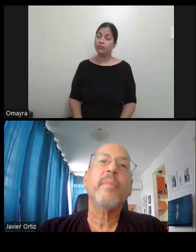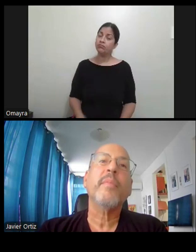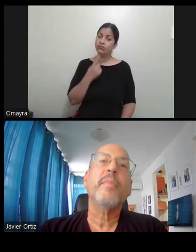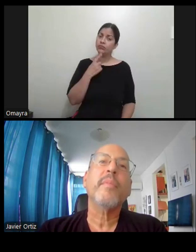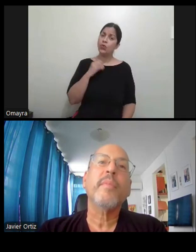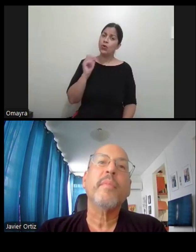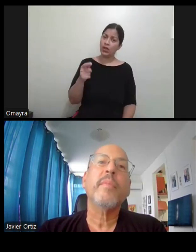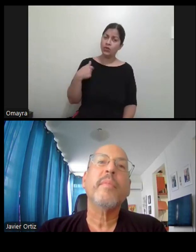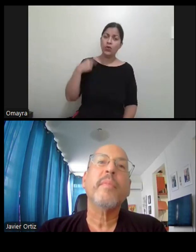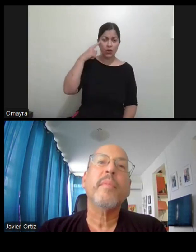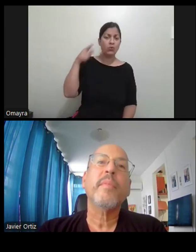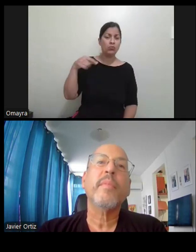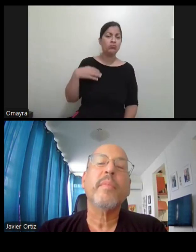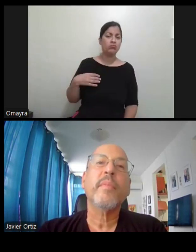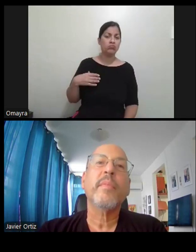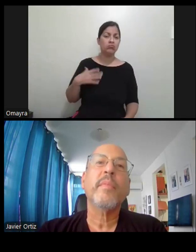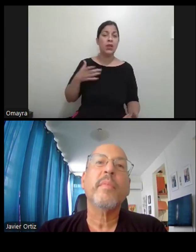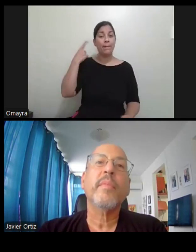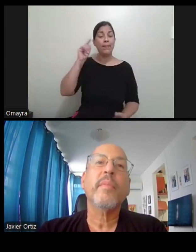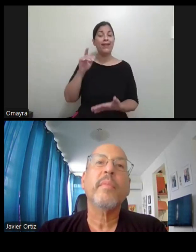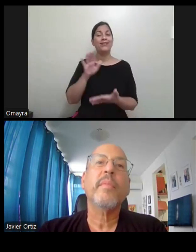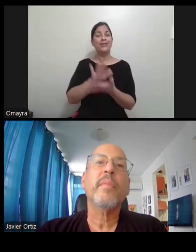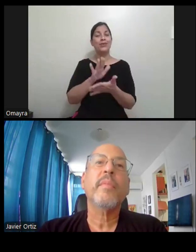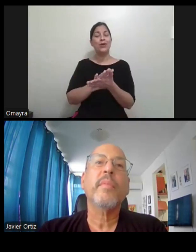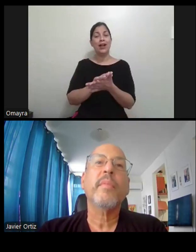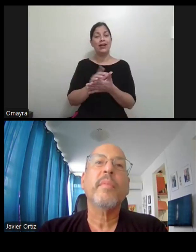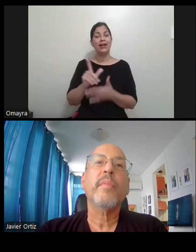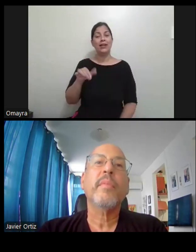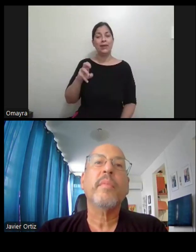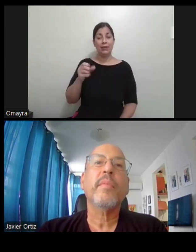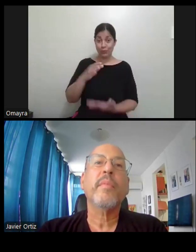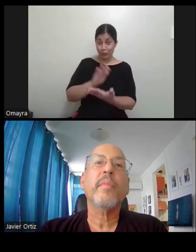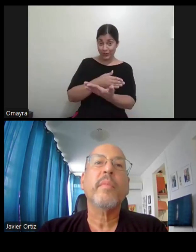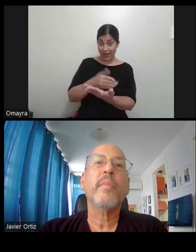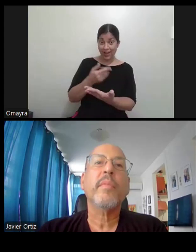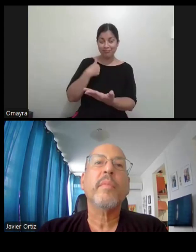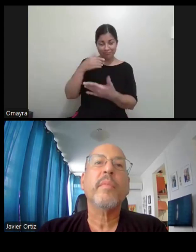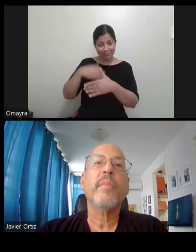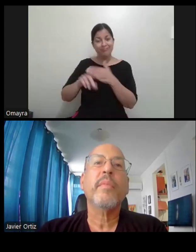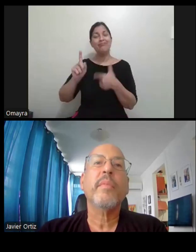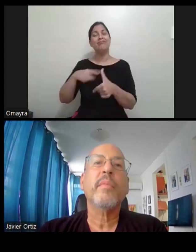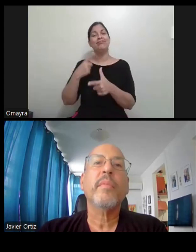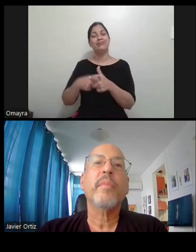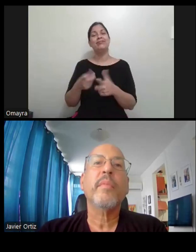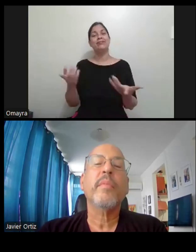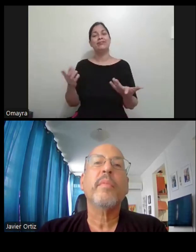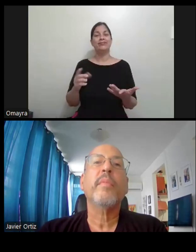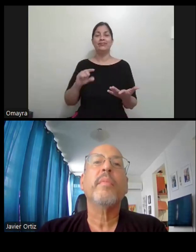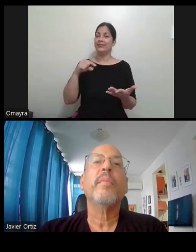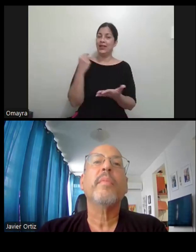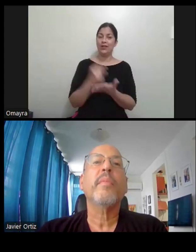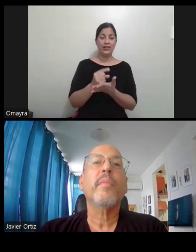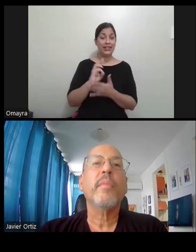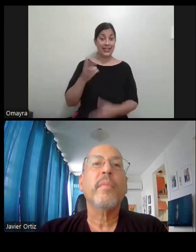eres candidata a irte a la Escuela Libre de Música. Y ahí entré a la Escuela Libre de Música cuando me gradué en sexto grado y todo cambió. O sea,